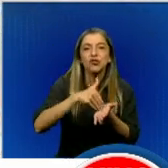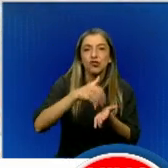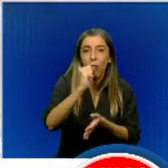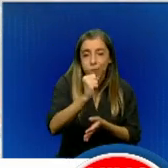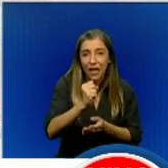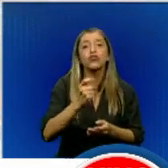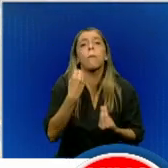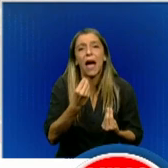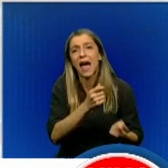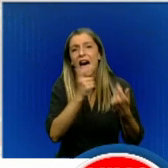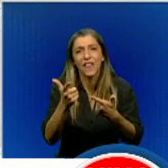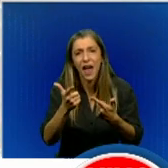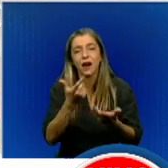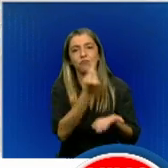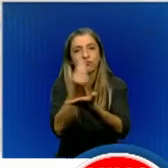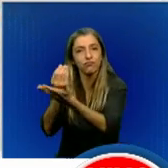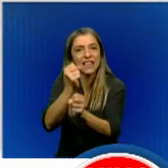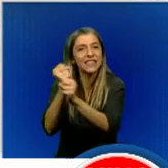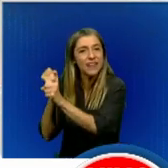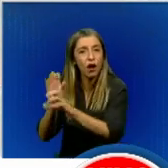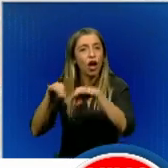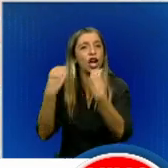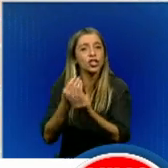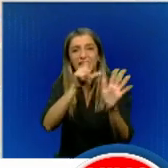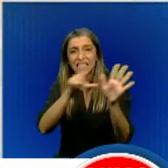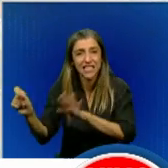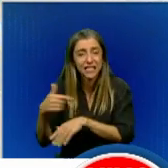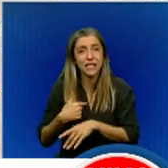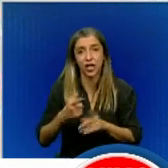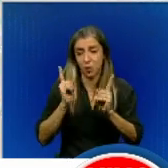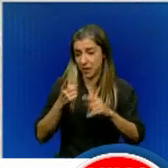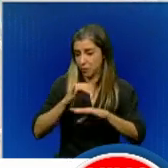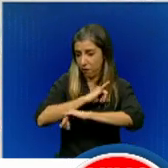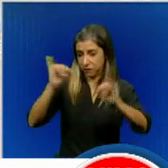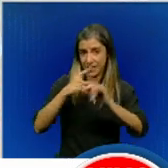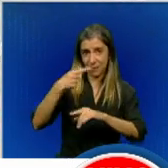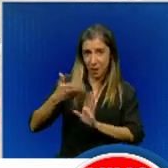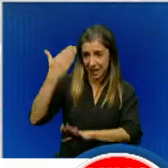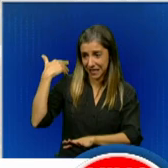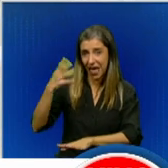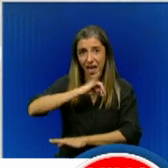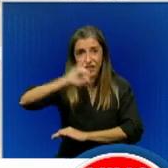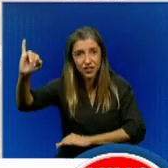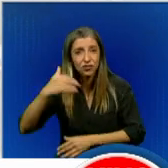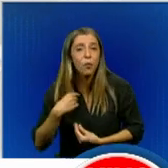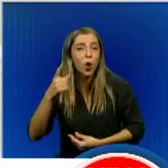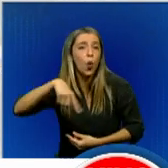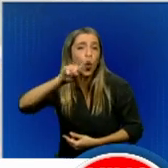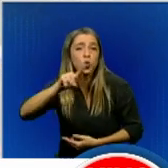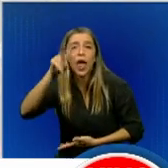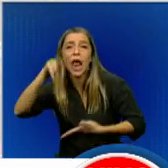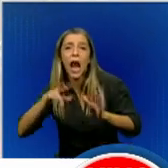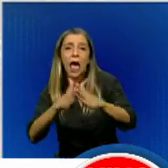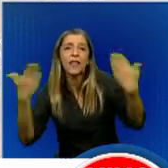puestos de trabajo anuncio de la semana pasada para que no lean el diario que dice que le